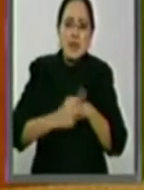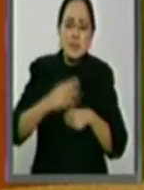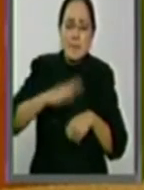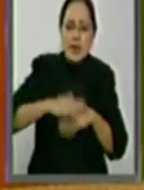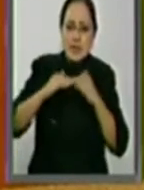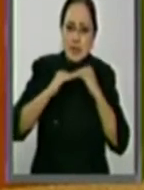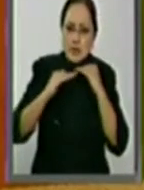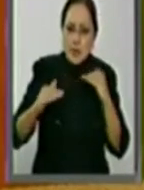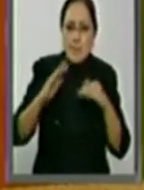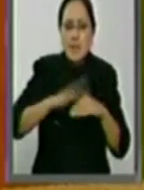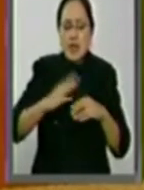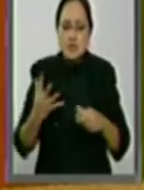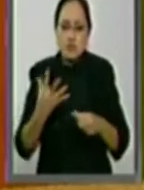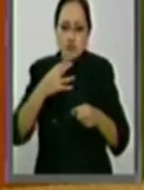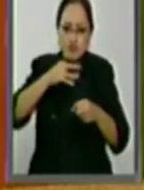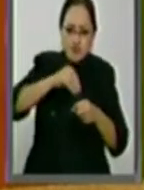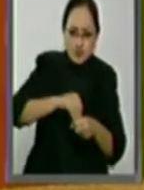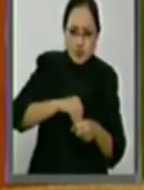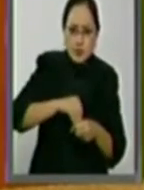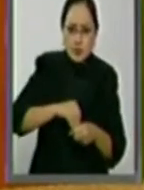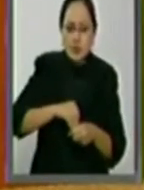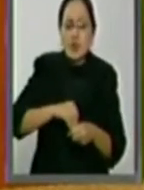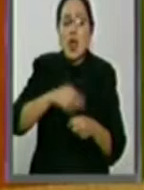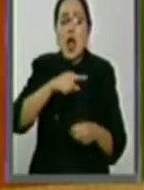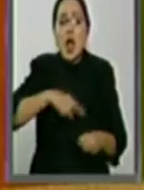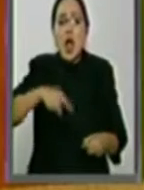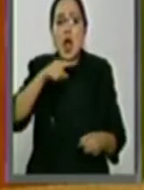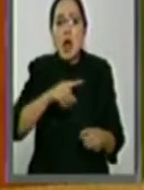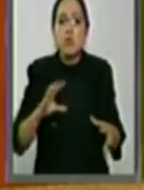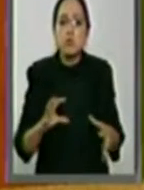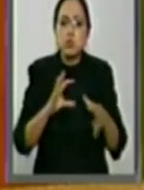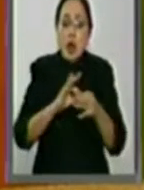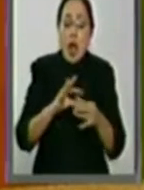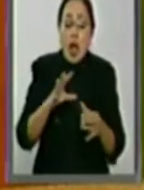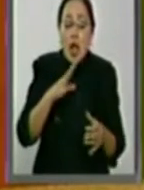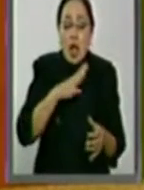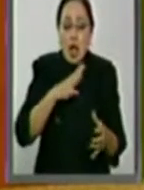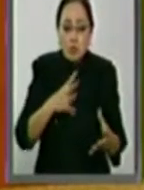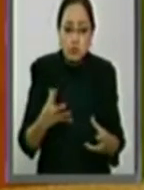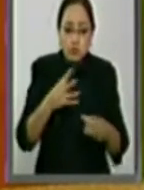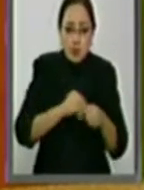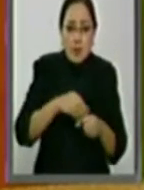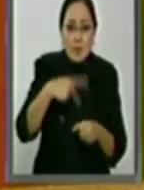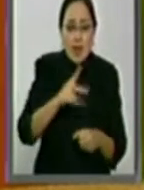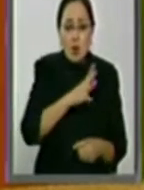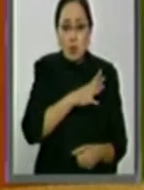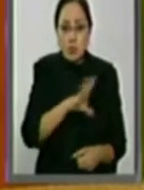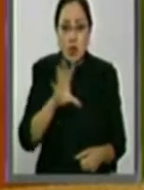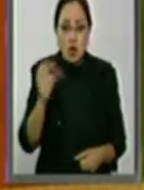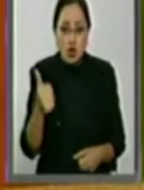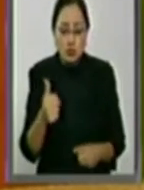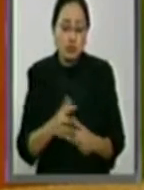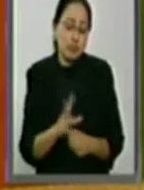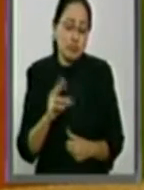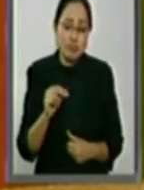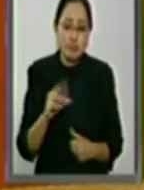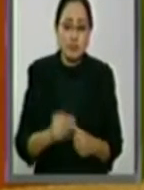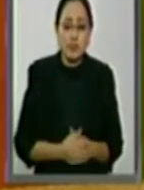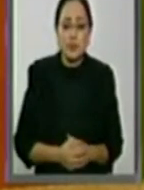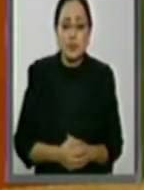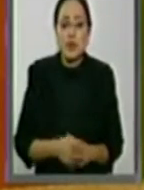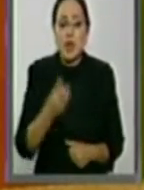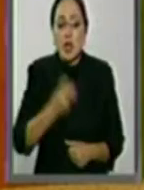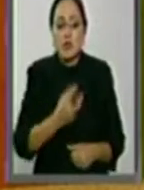crear espacios de excepción a costa de la exclusión de otros. Esta, compañeras